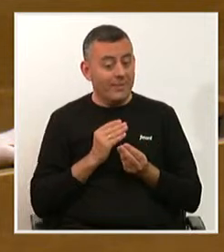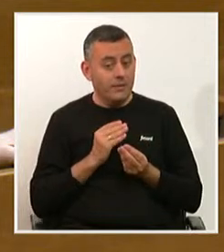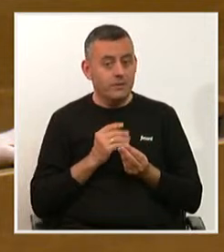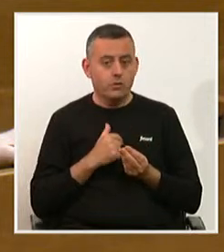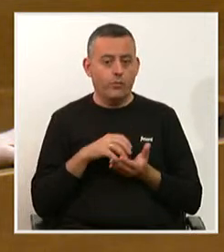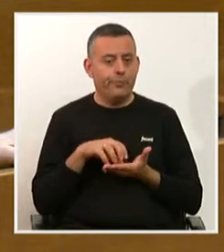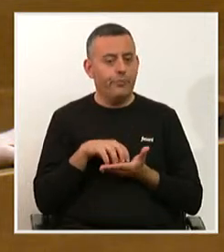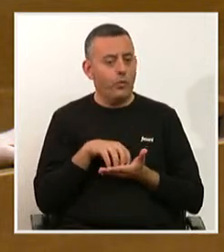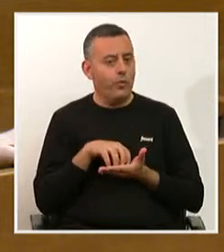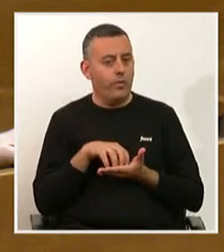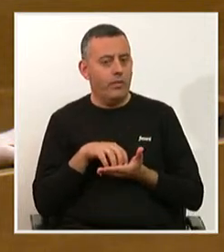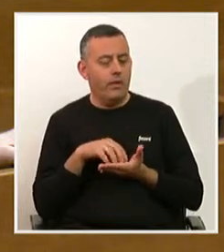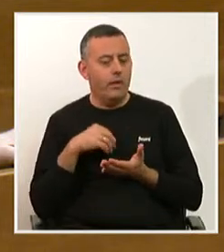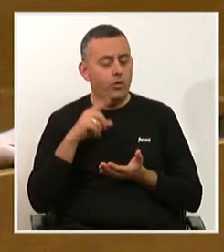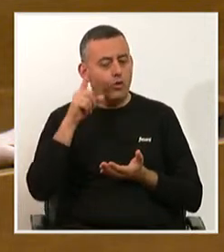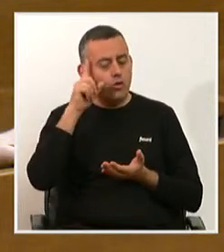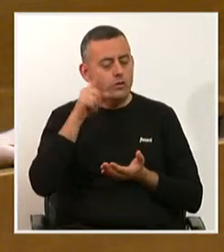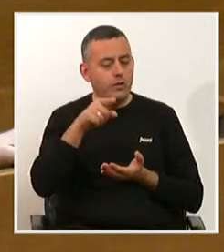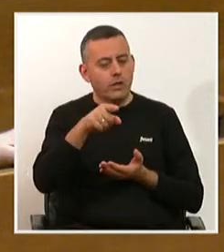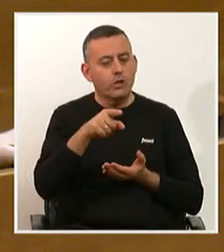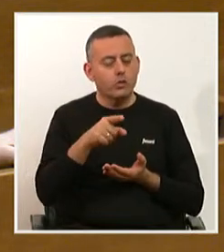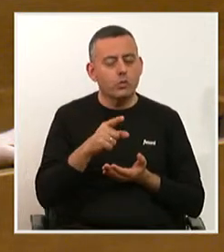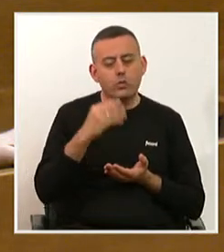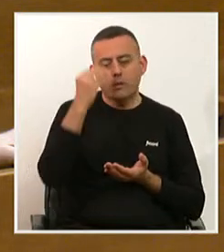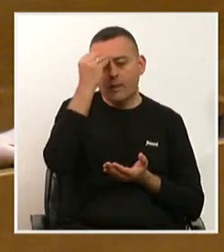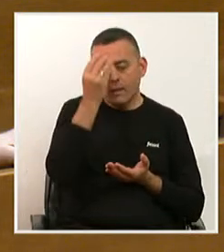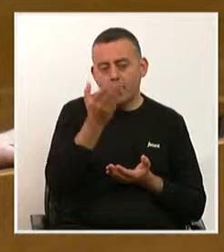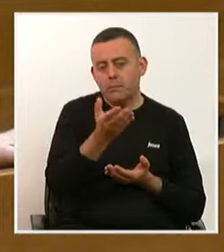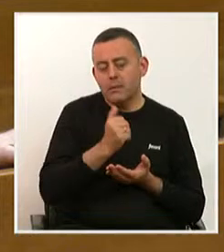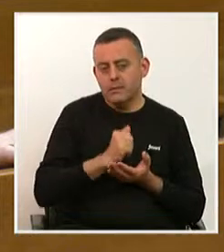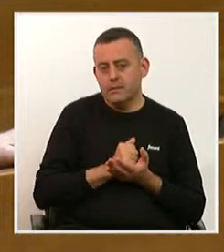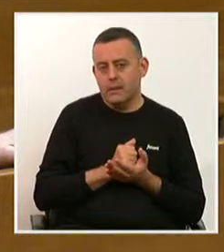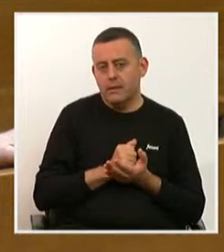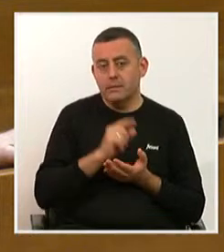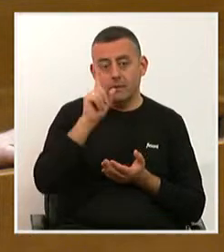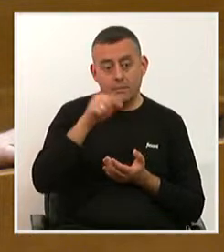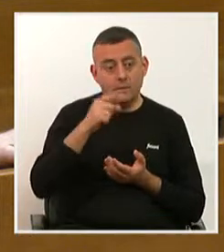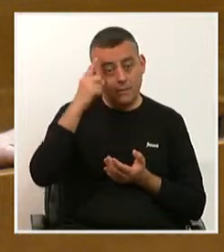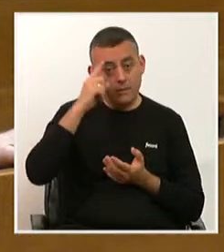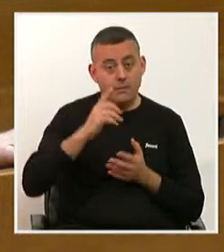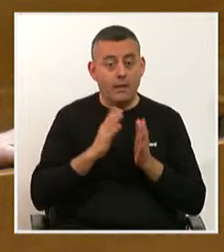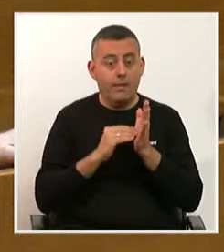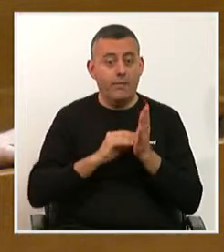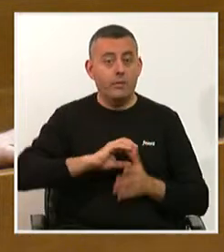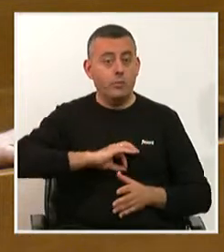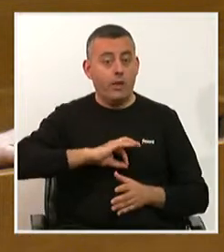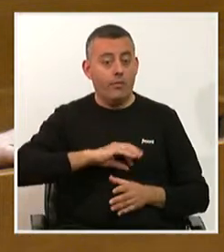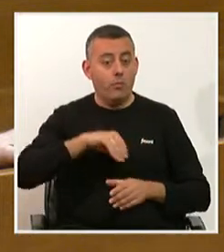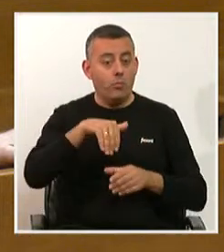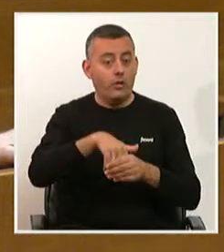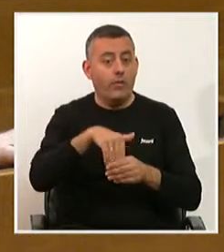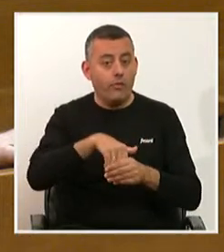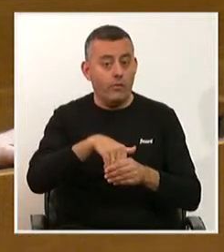quear sa El que se vacia y sa